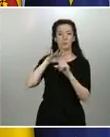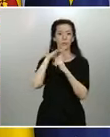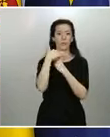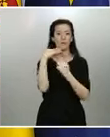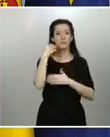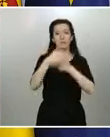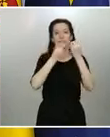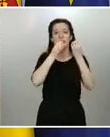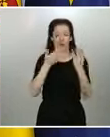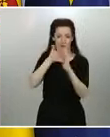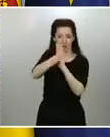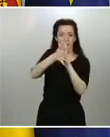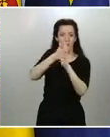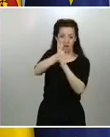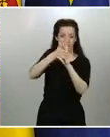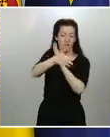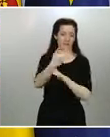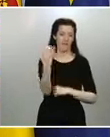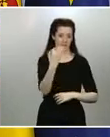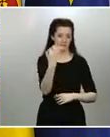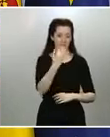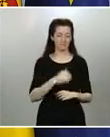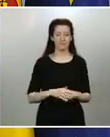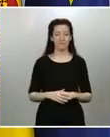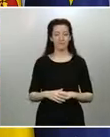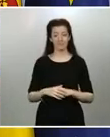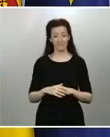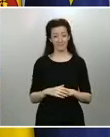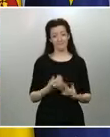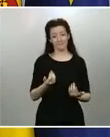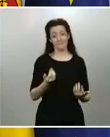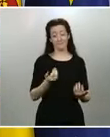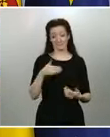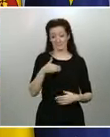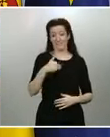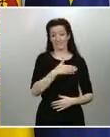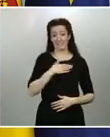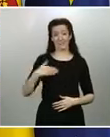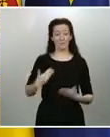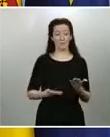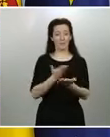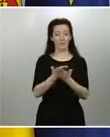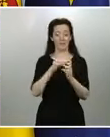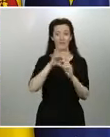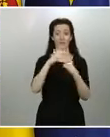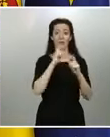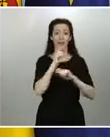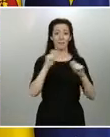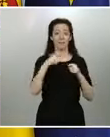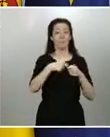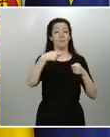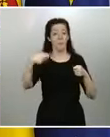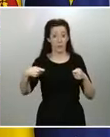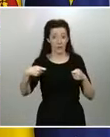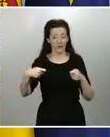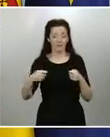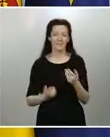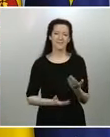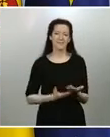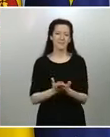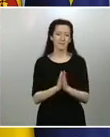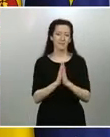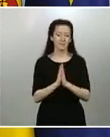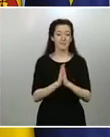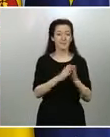podemos pedir y esperar del conjunto de los grupos parlamentarios de la oposición que actúen con responsabilidad y en